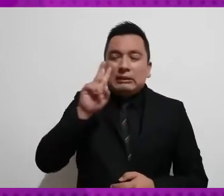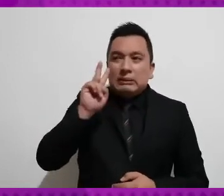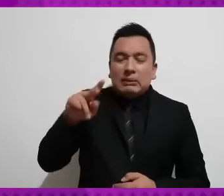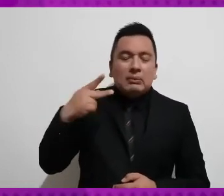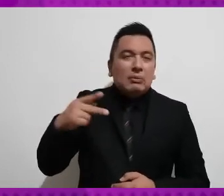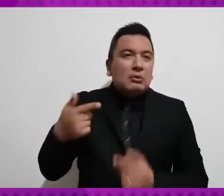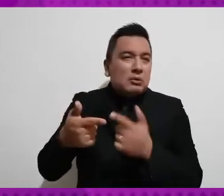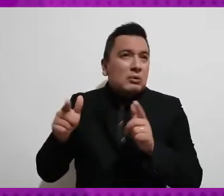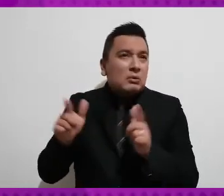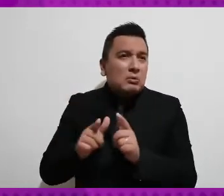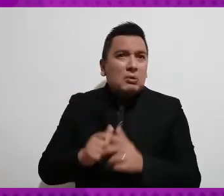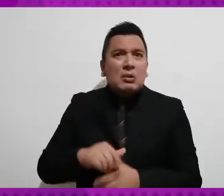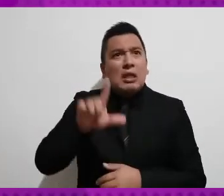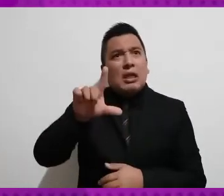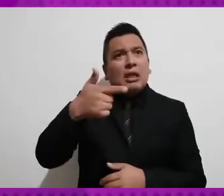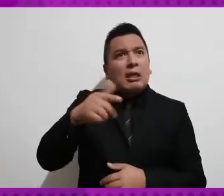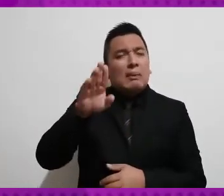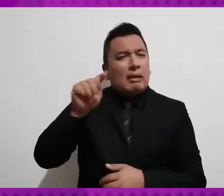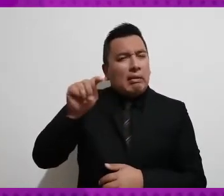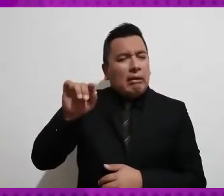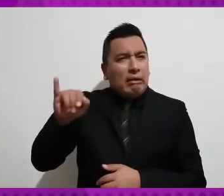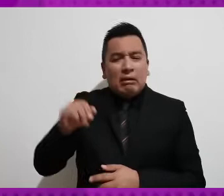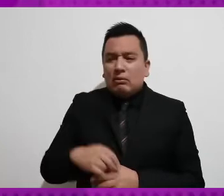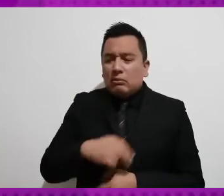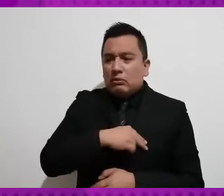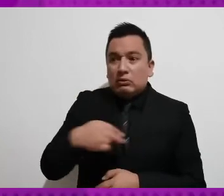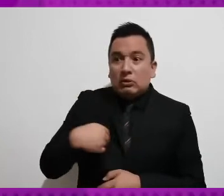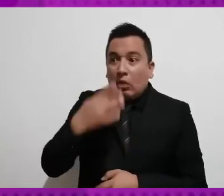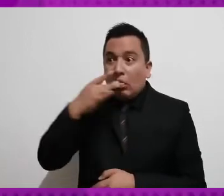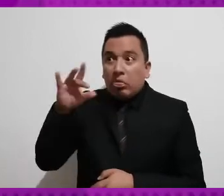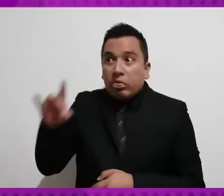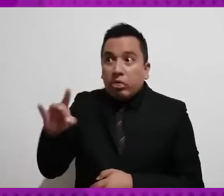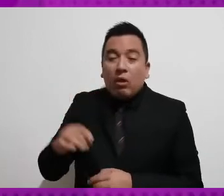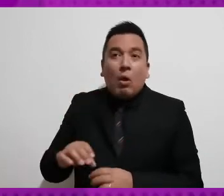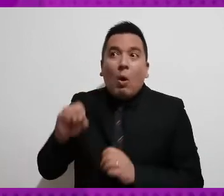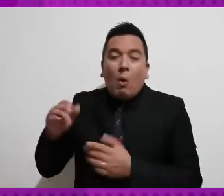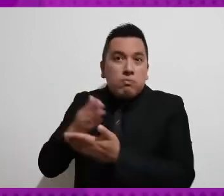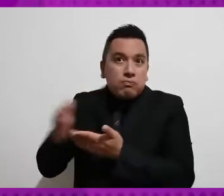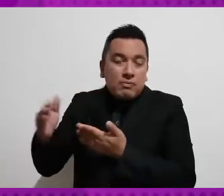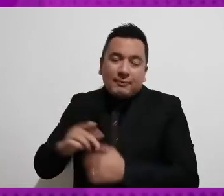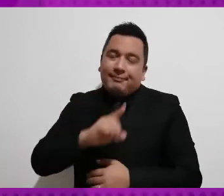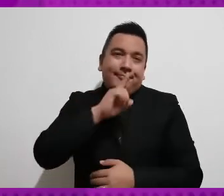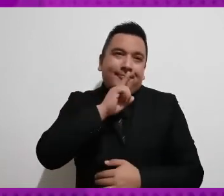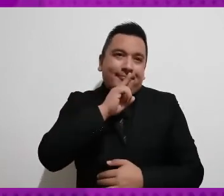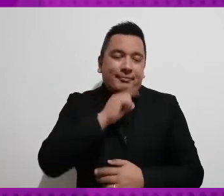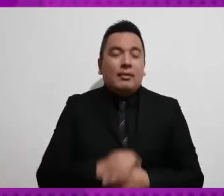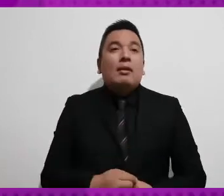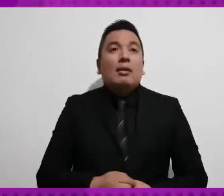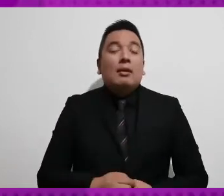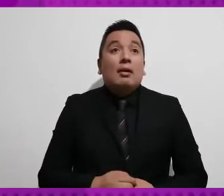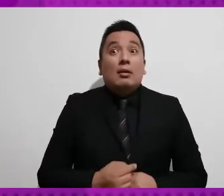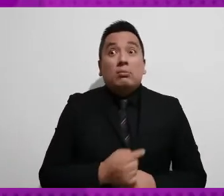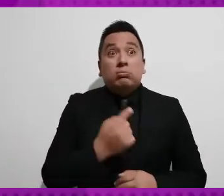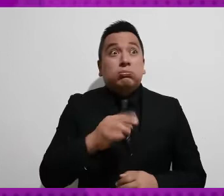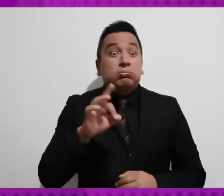expresiones de género que afectan negativamente el ejercicio de los derechos político-electorales e impiden ya sea la emisión del voto de la